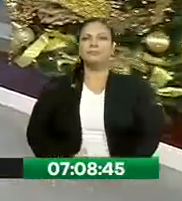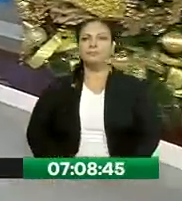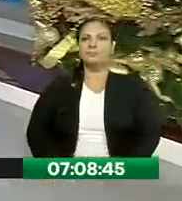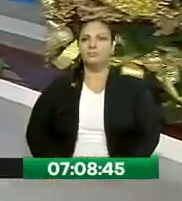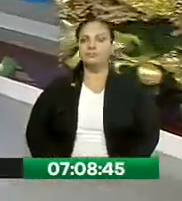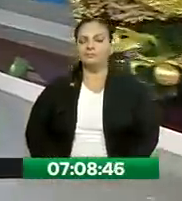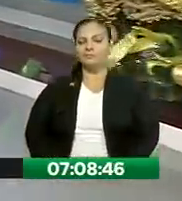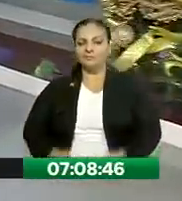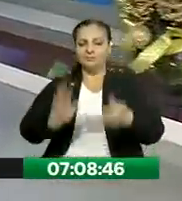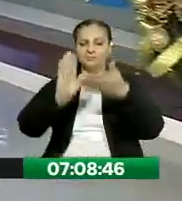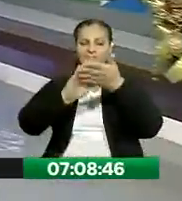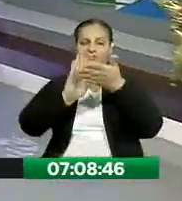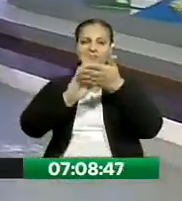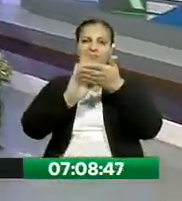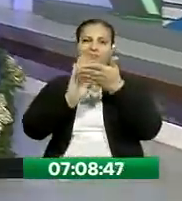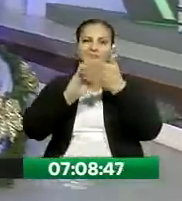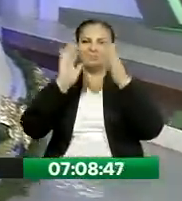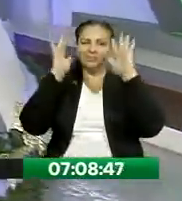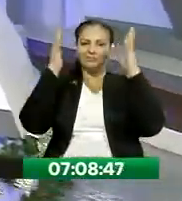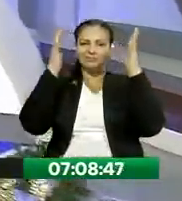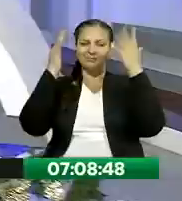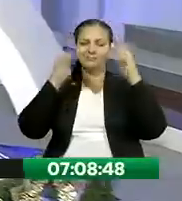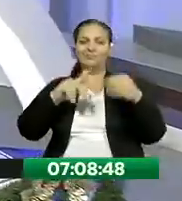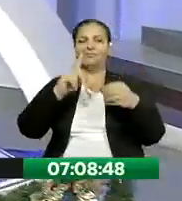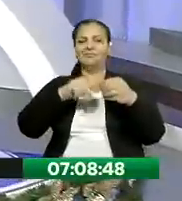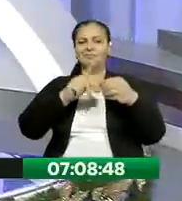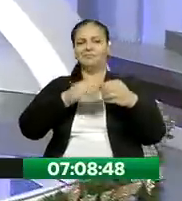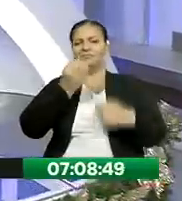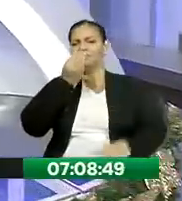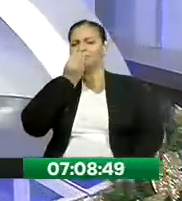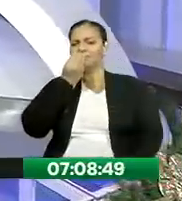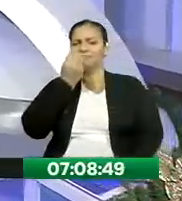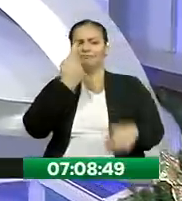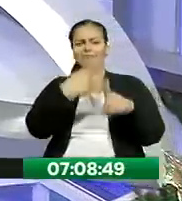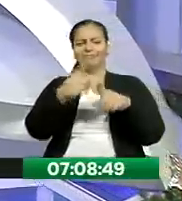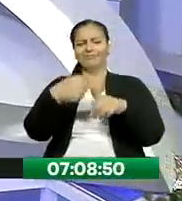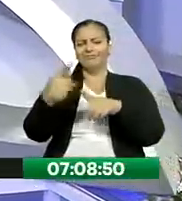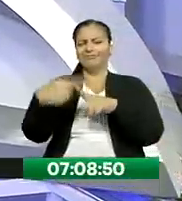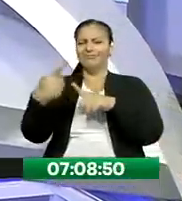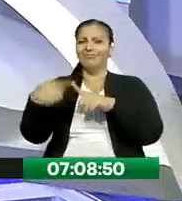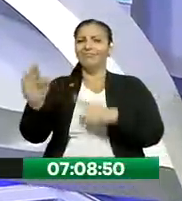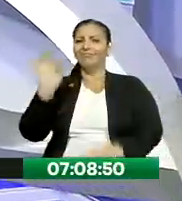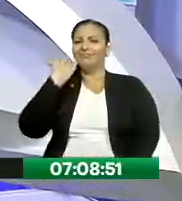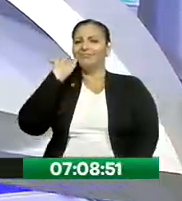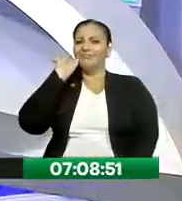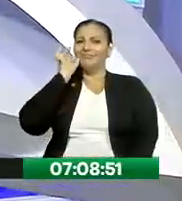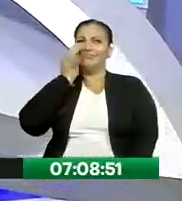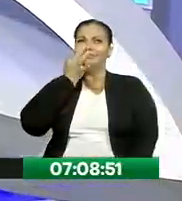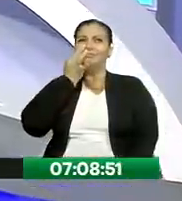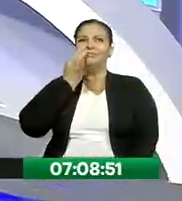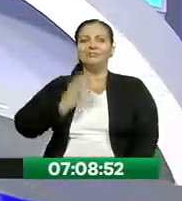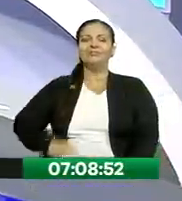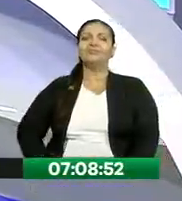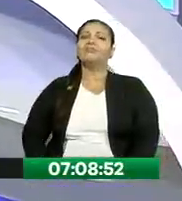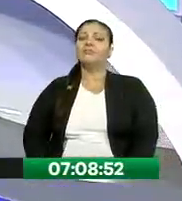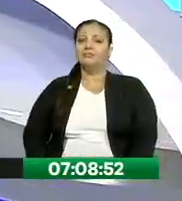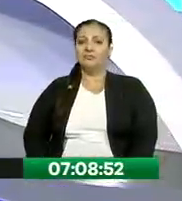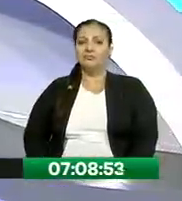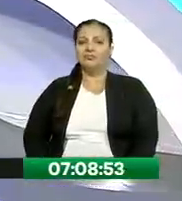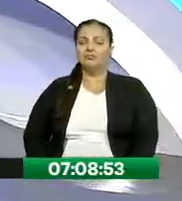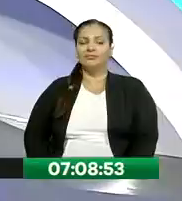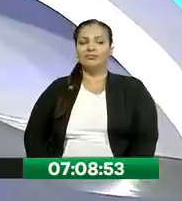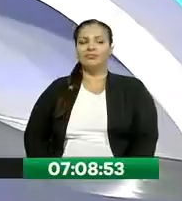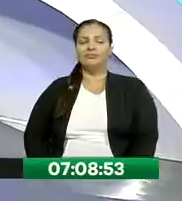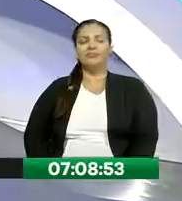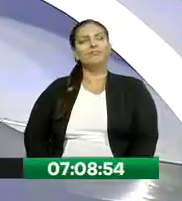Oye, ahí está, nuestra reina de la gastronomía quiteña, a propósito mezclada con la arquitectura, el tema colonial, pues, y da ganas de comer, por